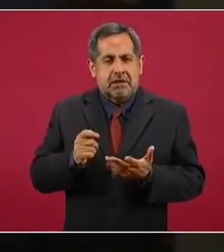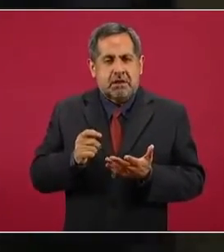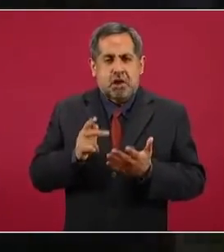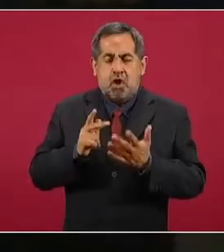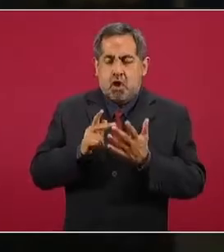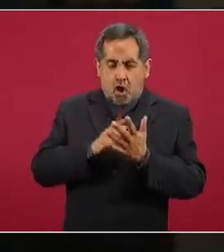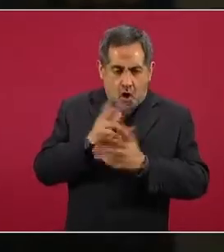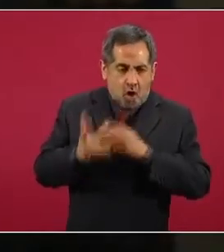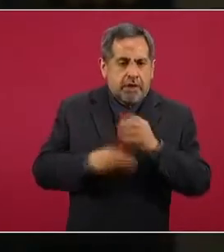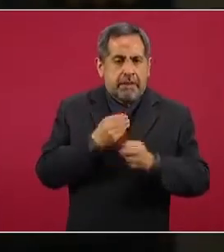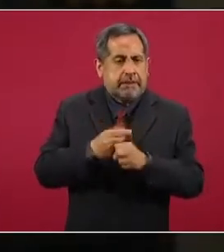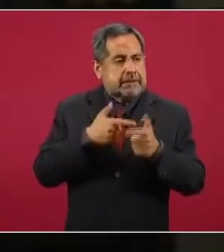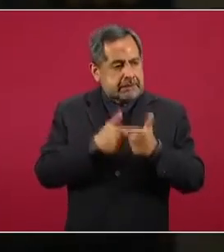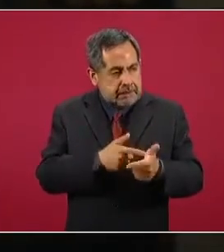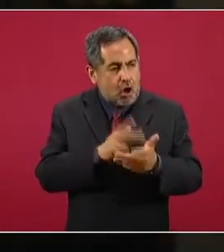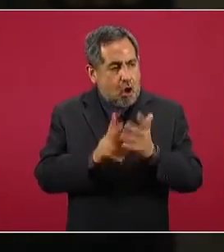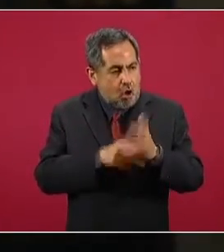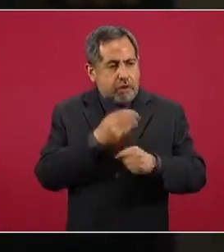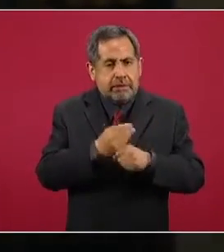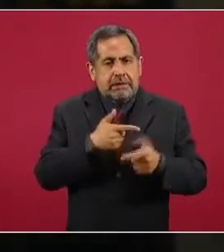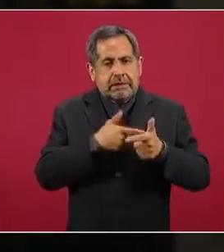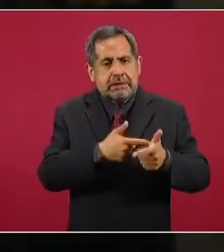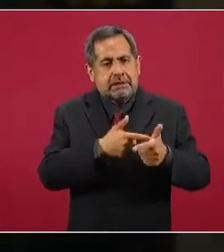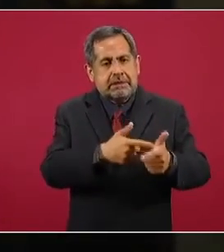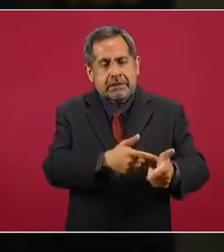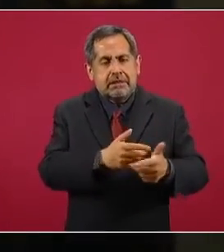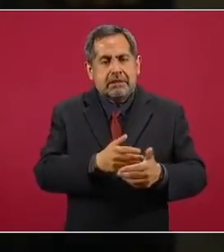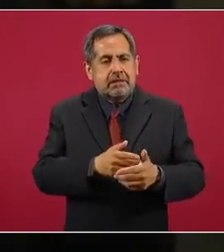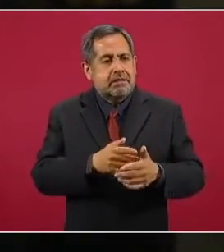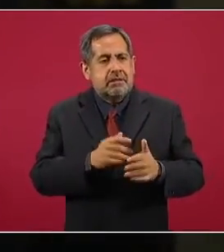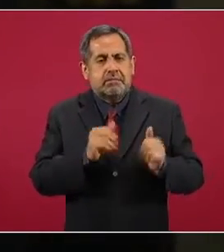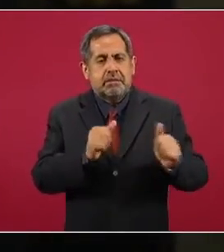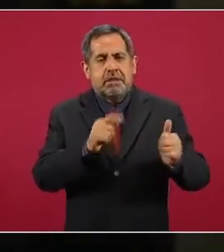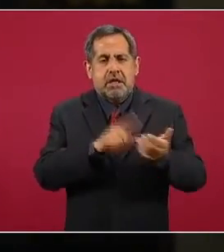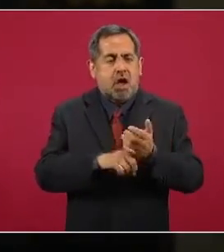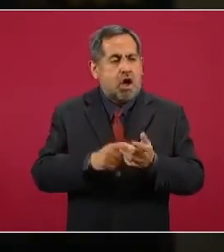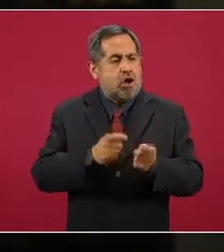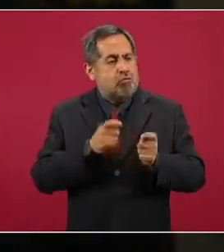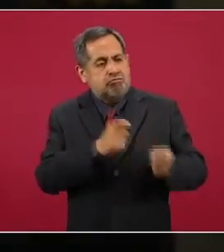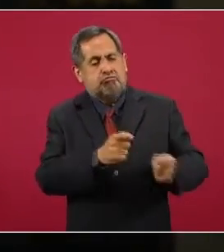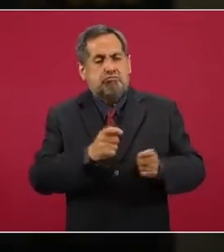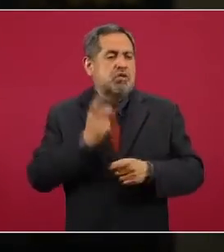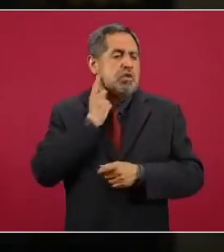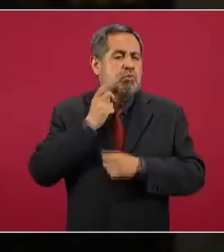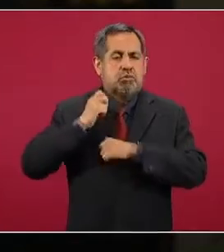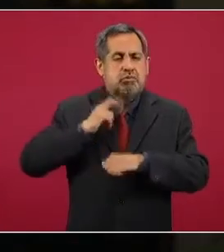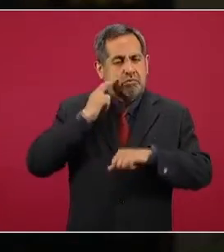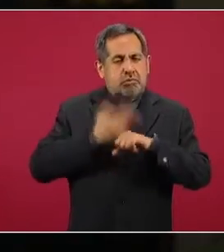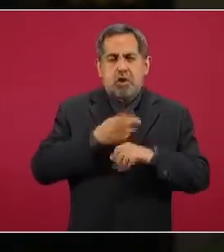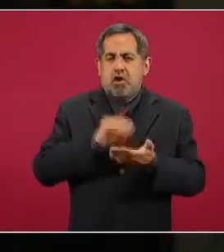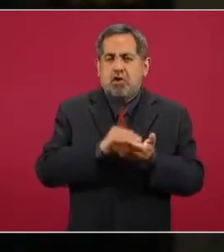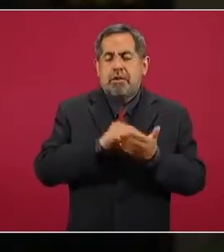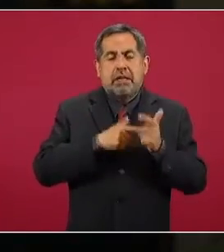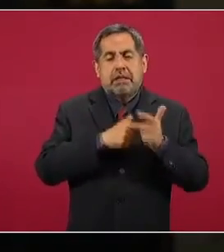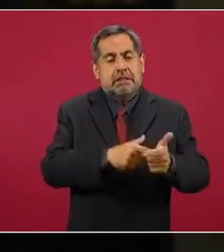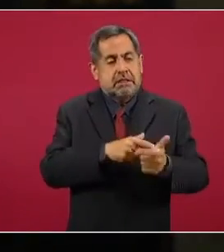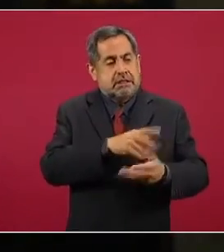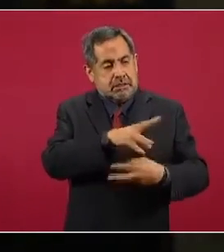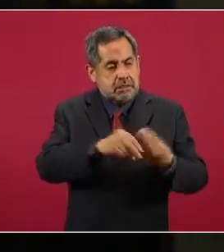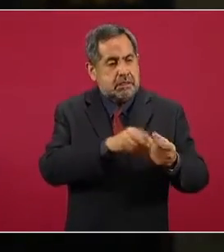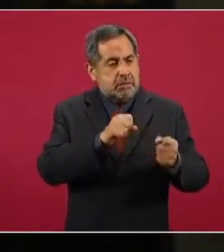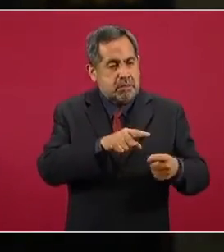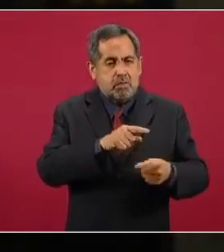reelegirse y pues conservar su cargo con sus